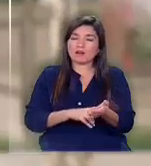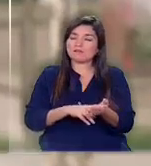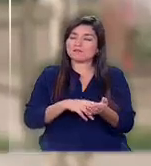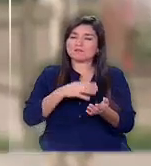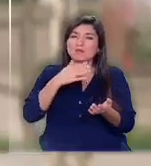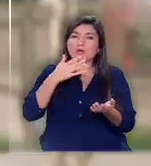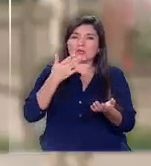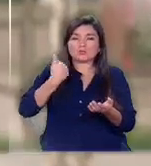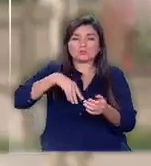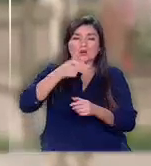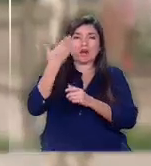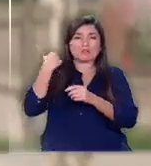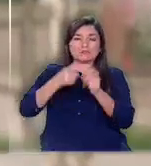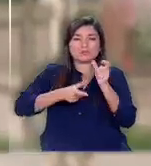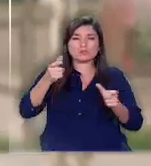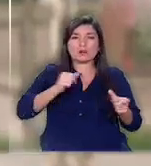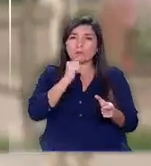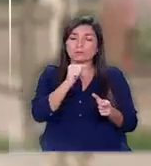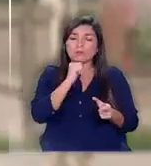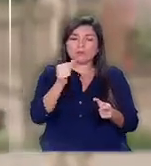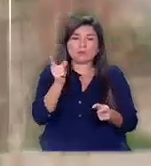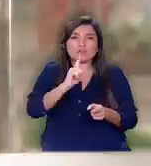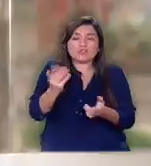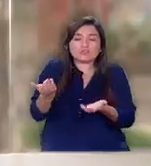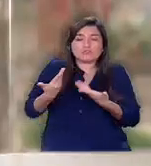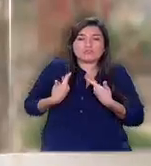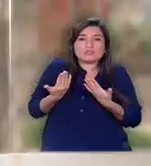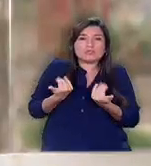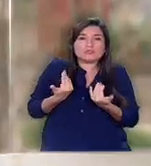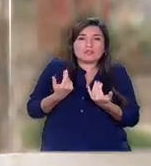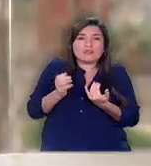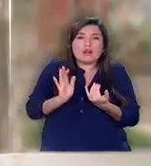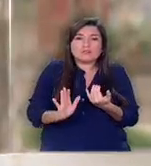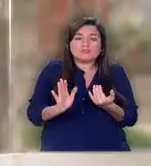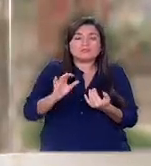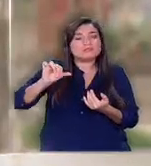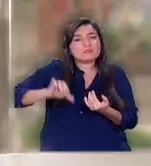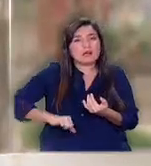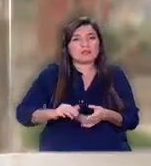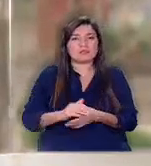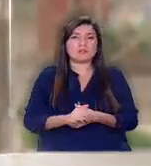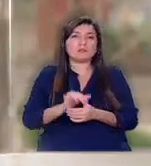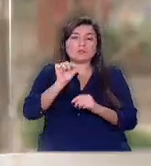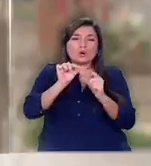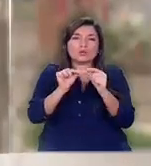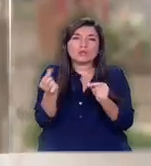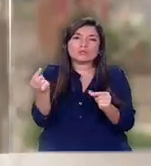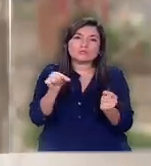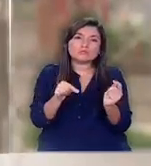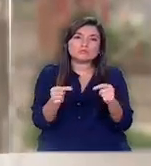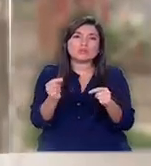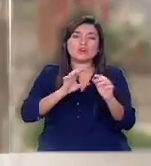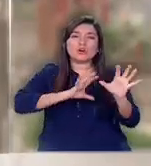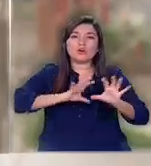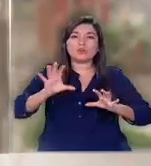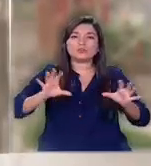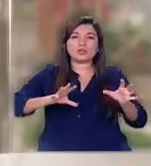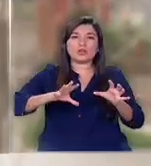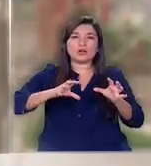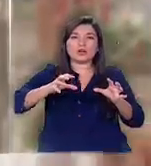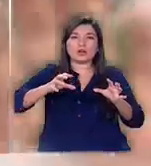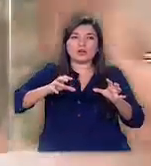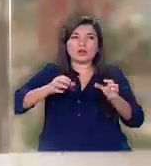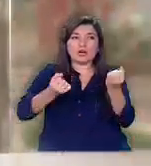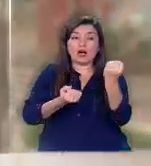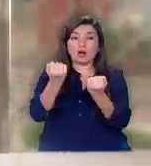personas pobres, pero no merecíamos ser tratados así. De a poquito para acá se venían cayendo nuestros enseres. Yo traía